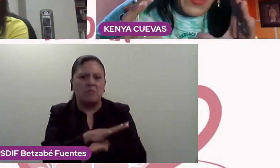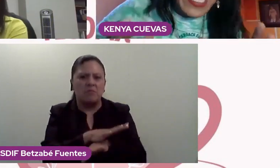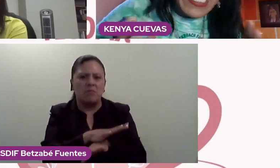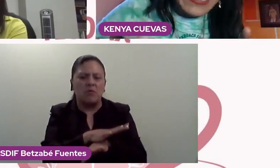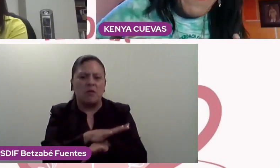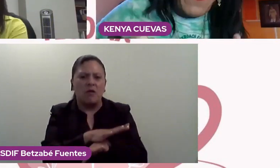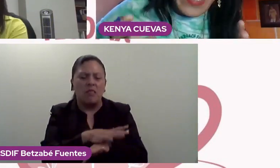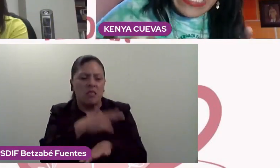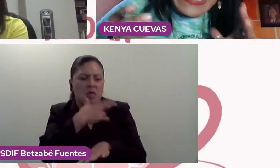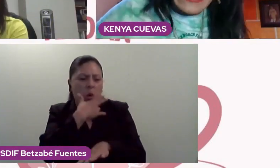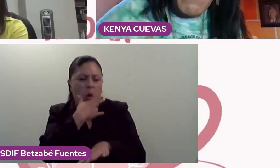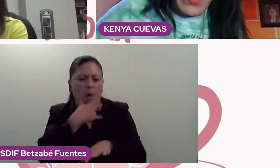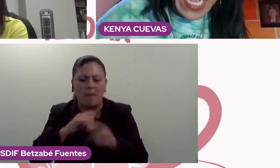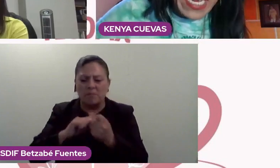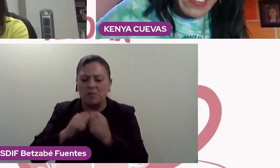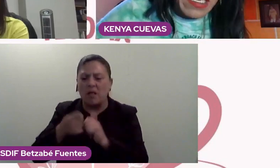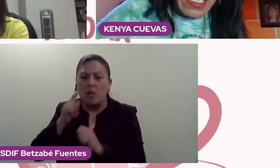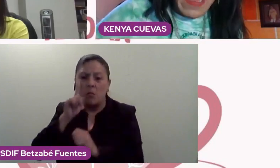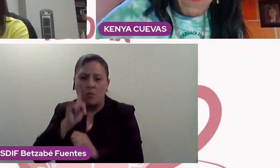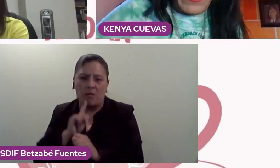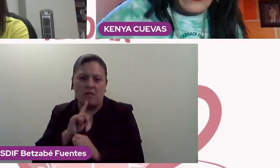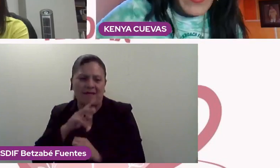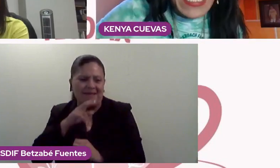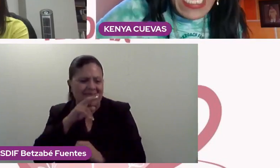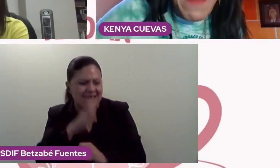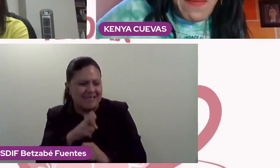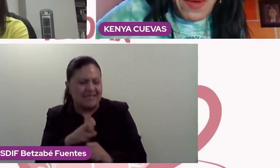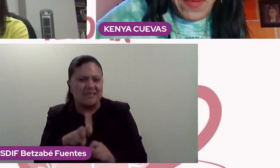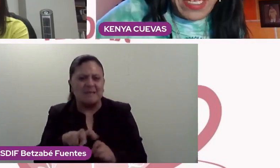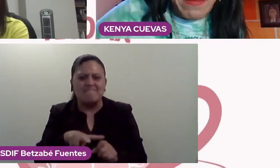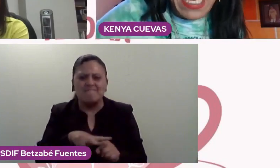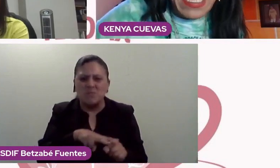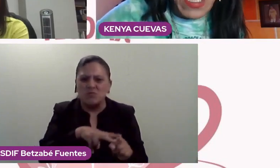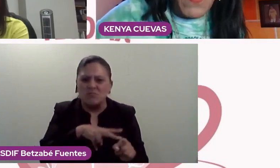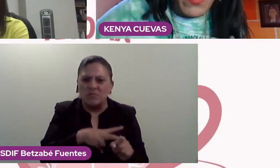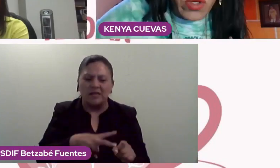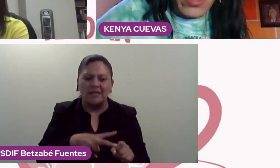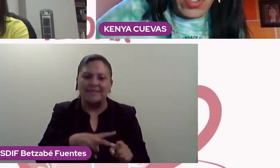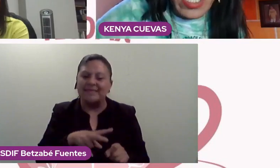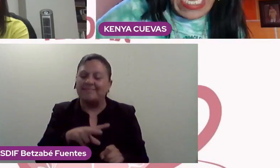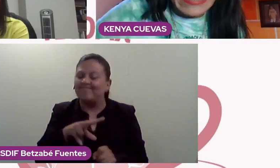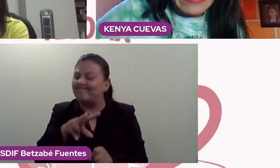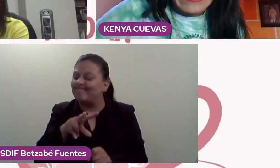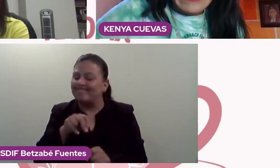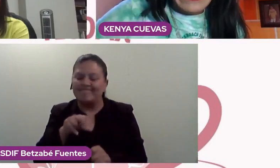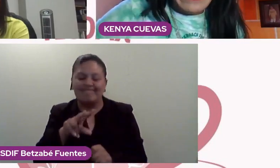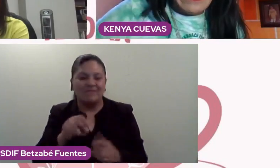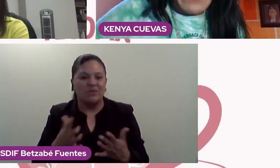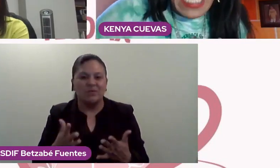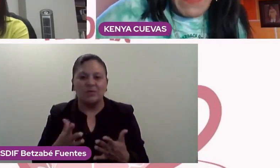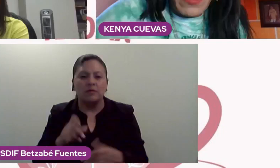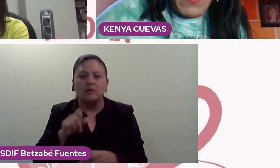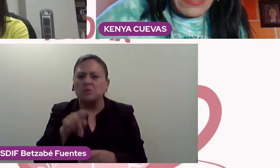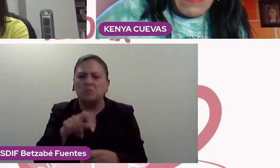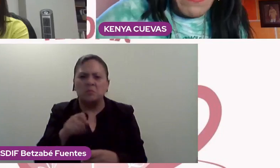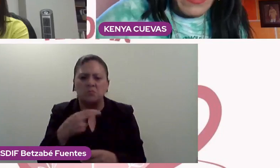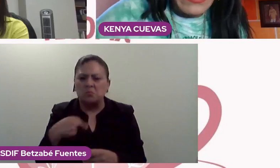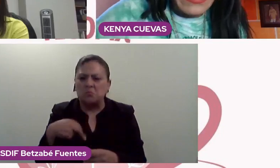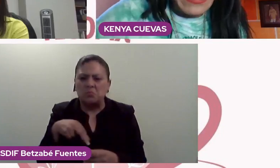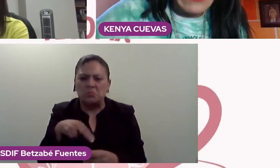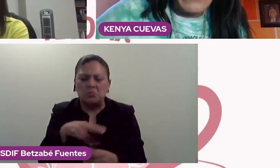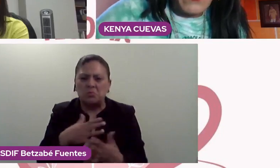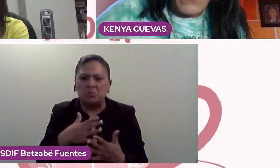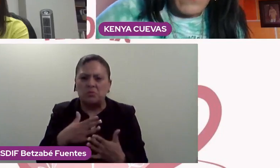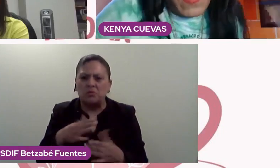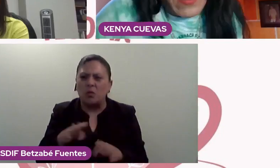esa violencia por el ser mujer, pues no encajaba perfectamente como nosotras veníamos percibiendo